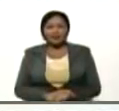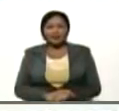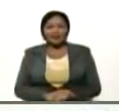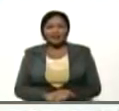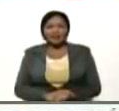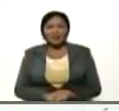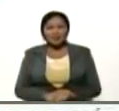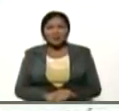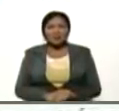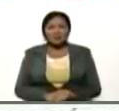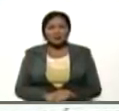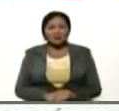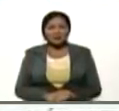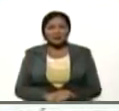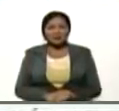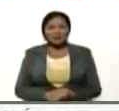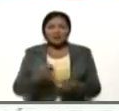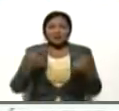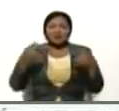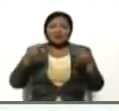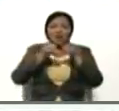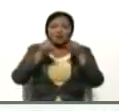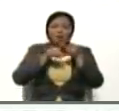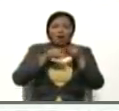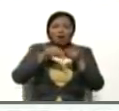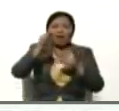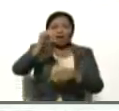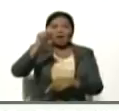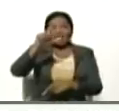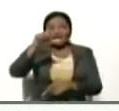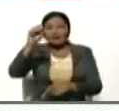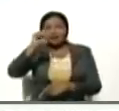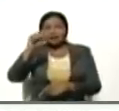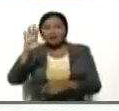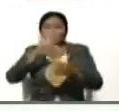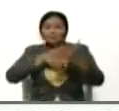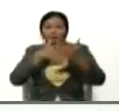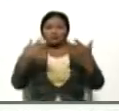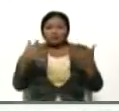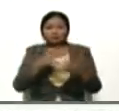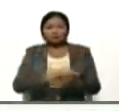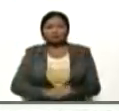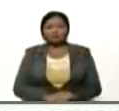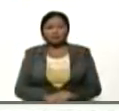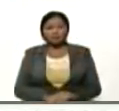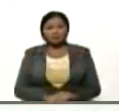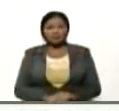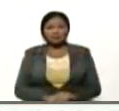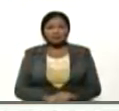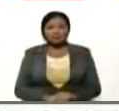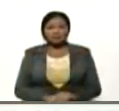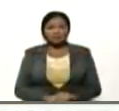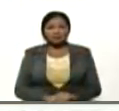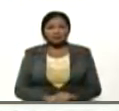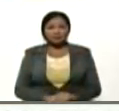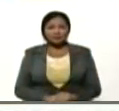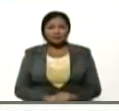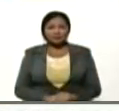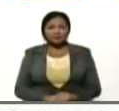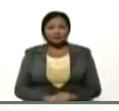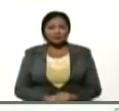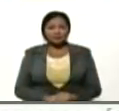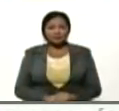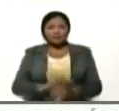Más o menos, pues. Está como Merente, Nelson Merente, ¿viste? Más el matemático. Es rápido. Son 20,